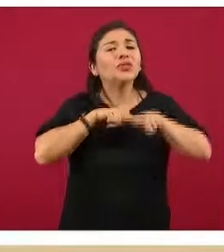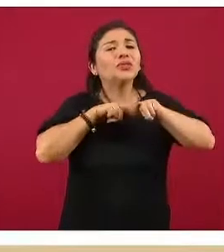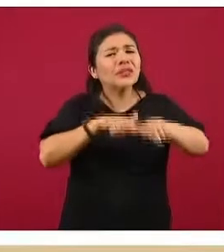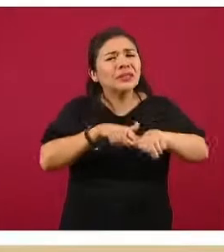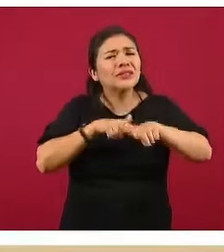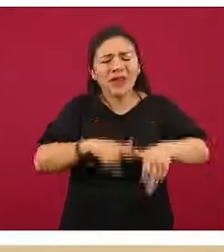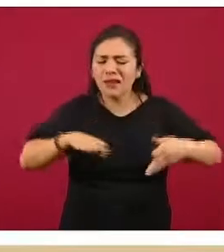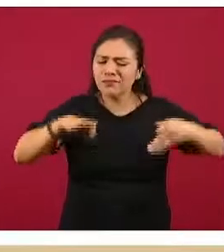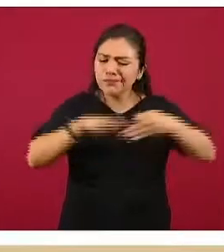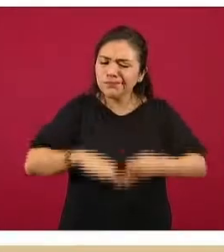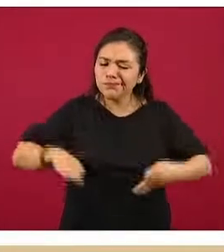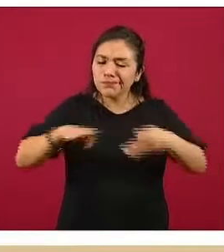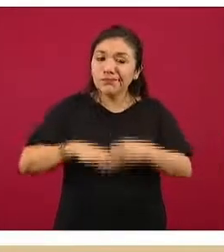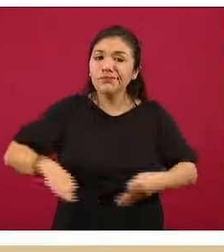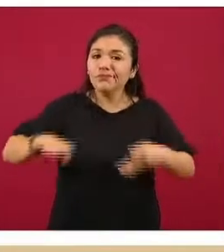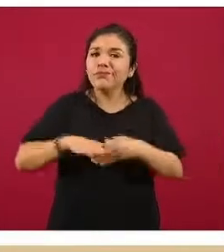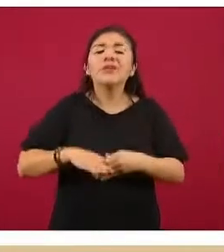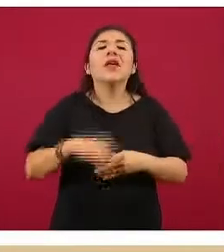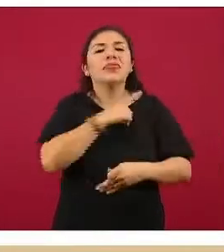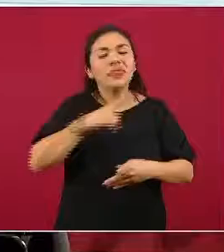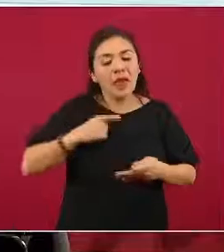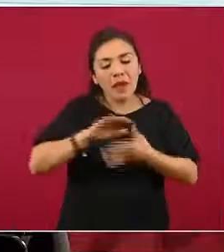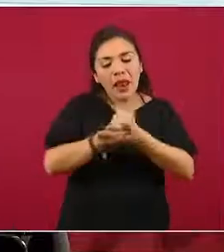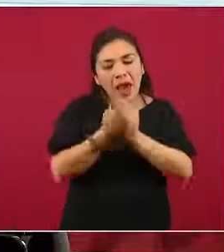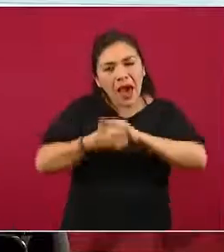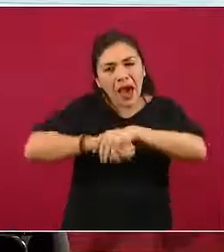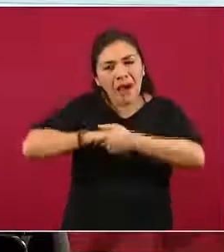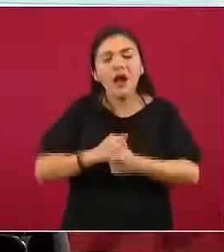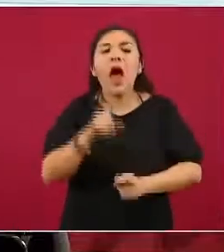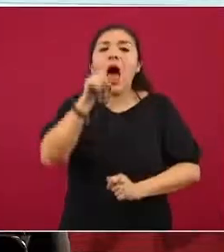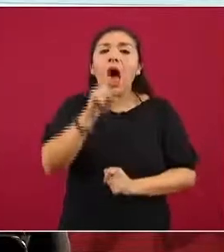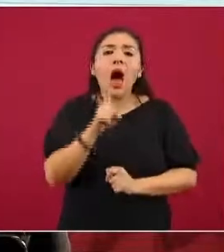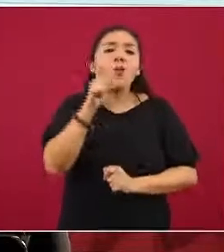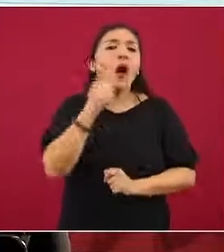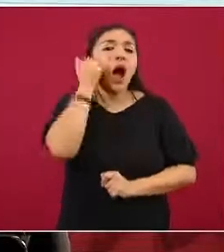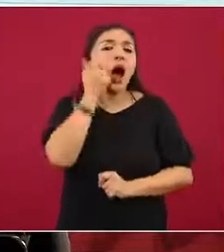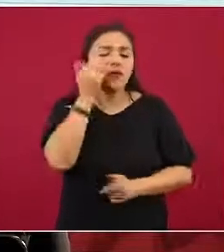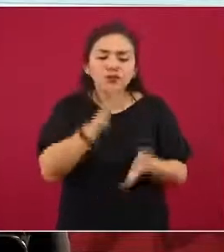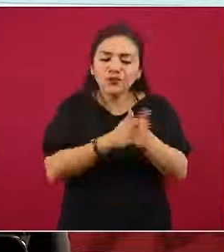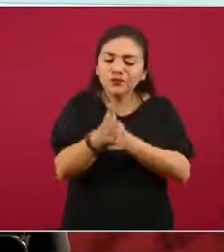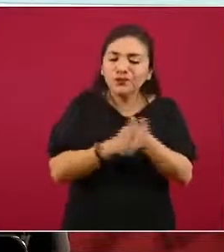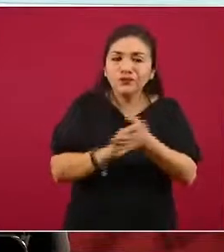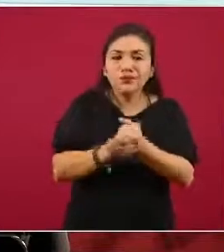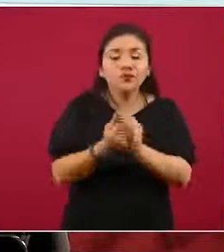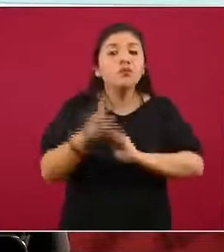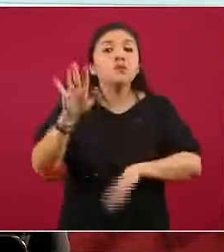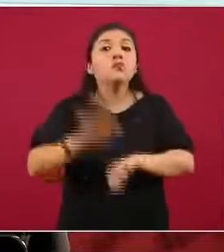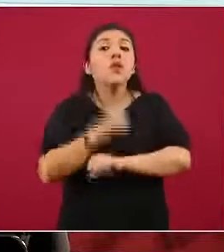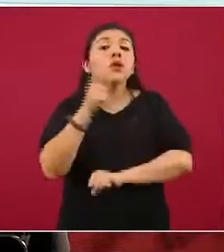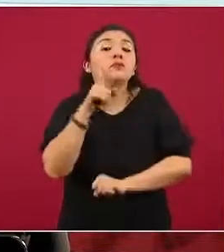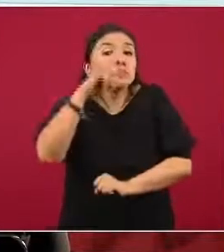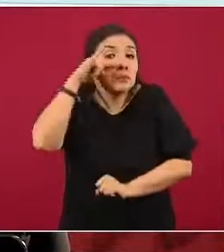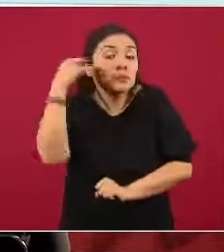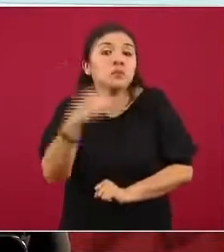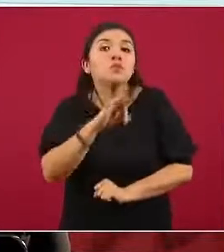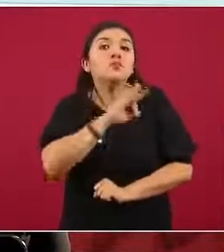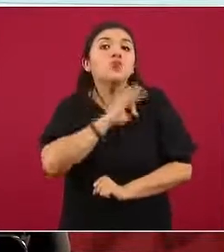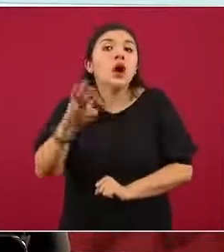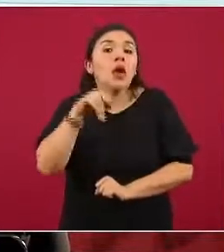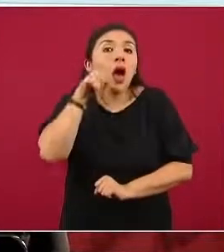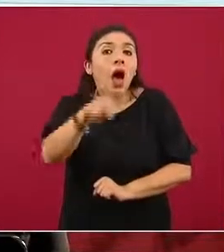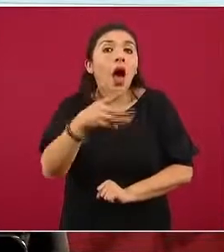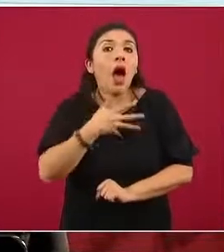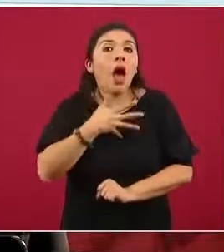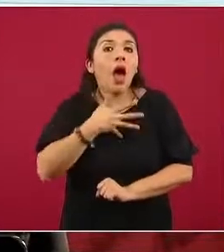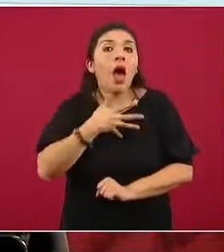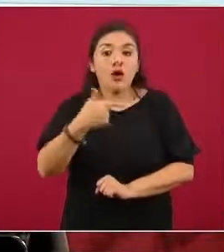continuamente yo esté lavando mis manos con agua y jabón, dado que puedo, ¿no?, estar tratando, o si